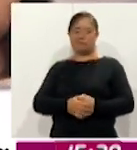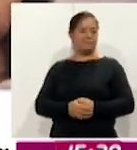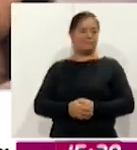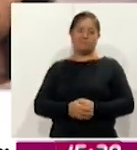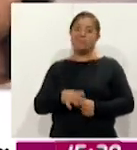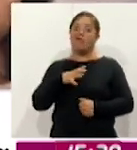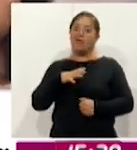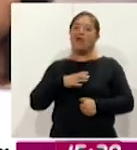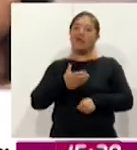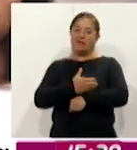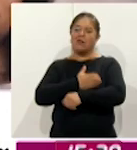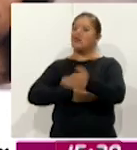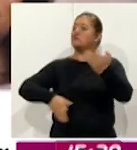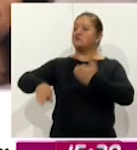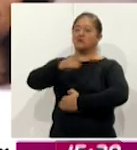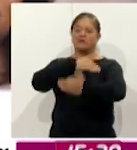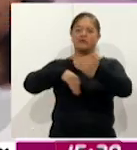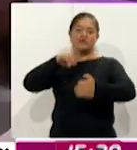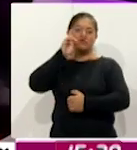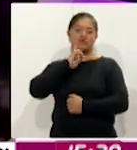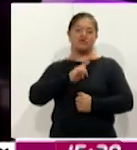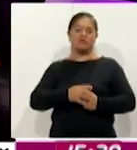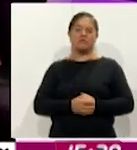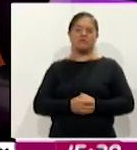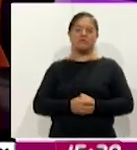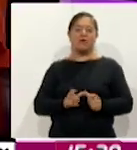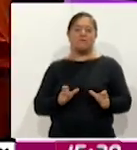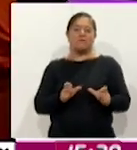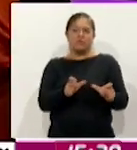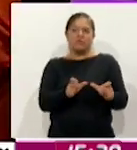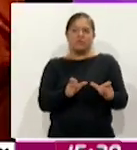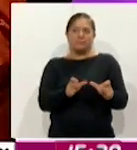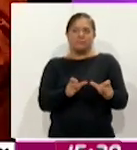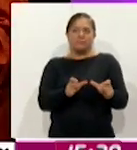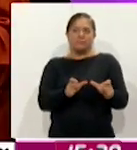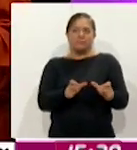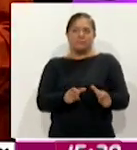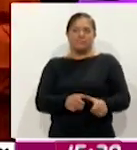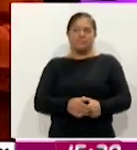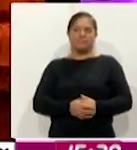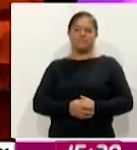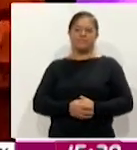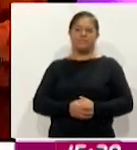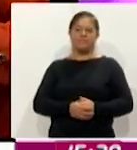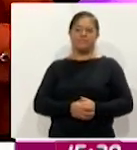que arriba con la compañía de todas.